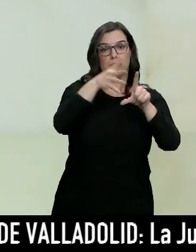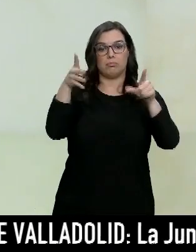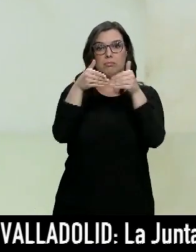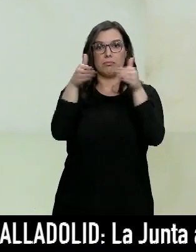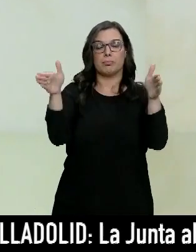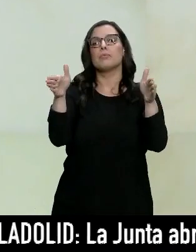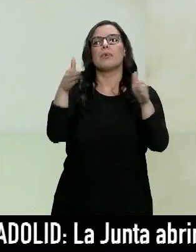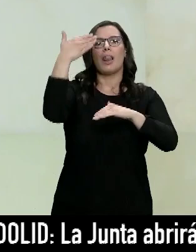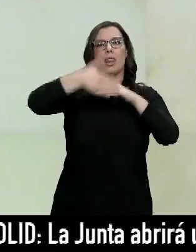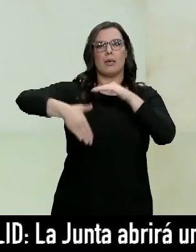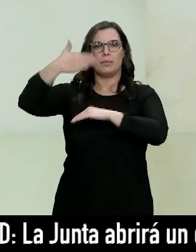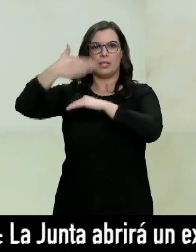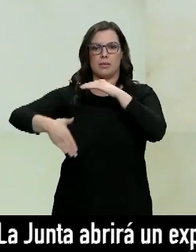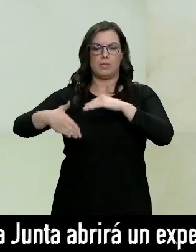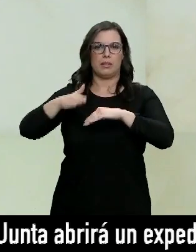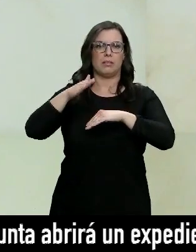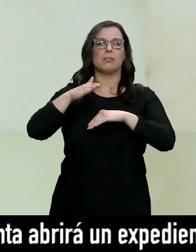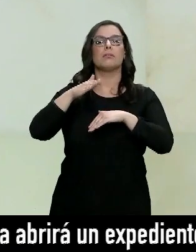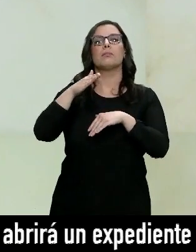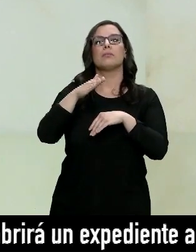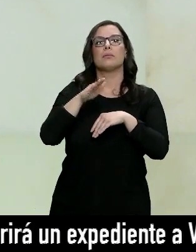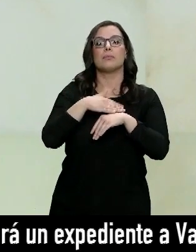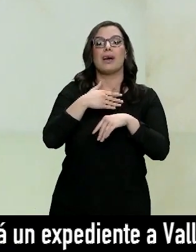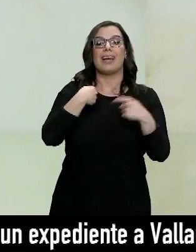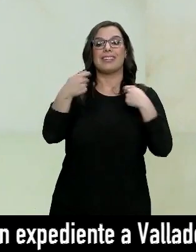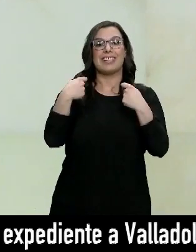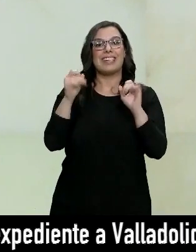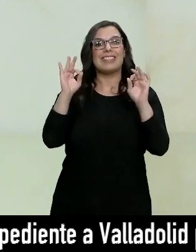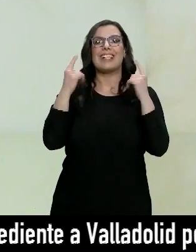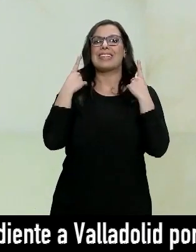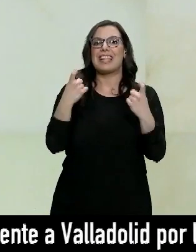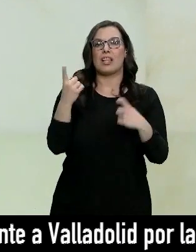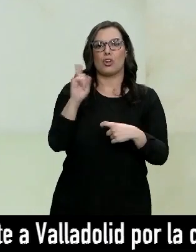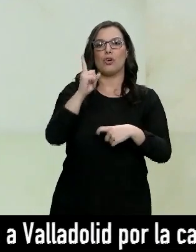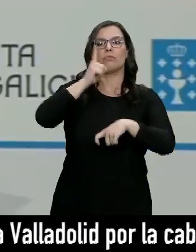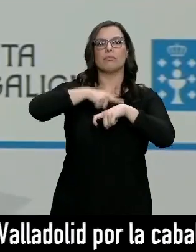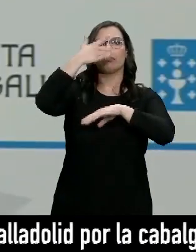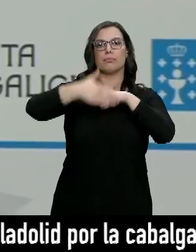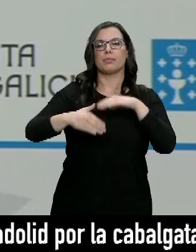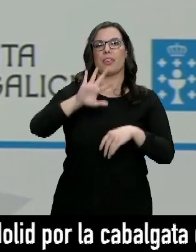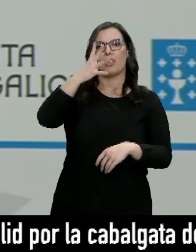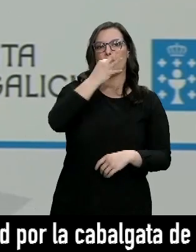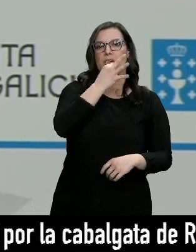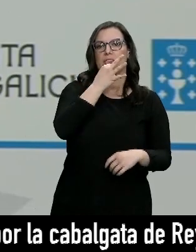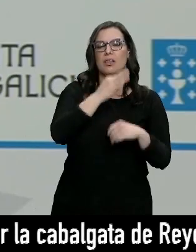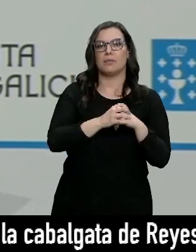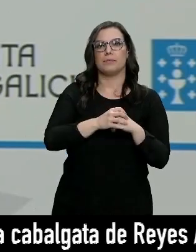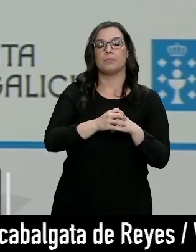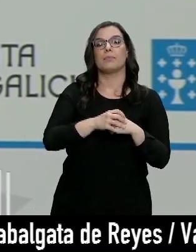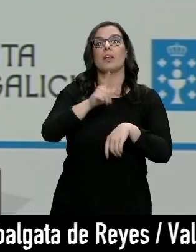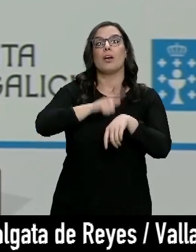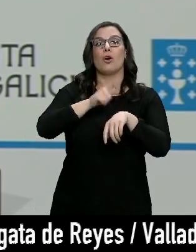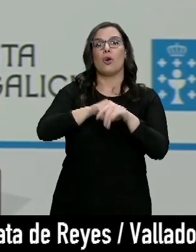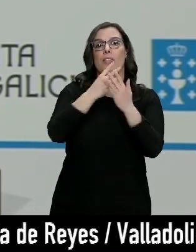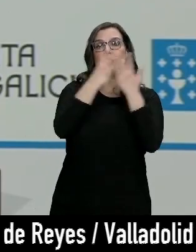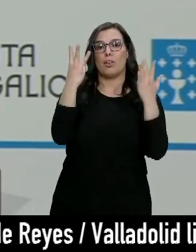establecimientos abiertos al público no esenciales a las 17 horas. E a partir das 18 horas, a